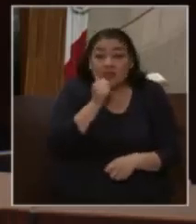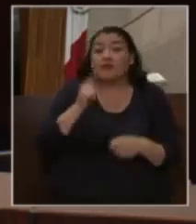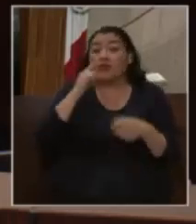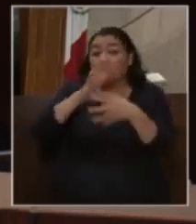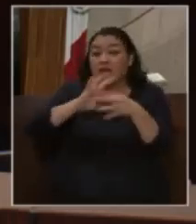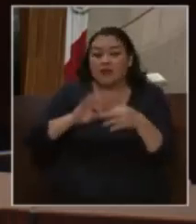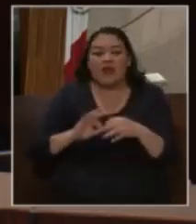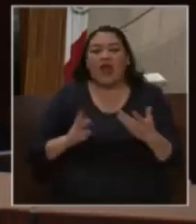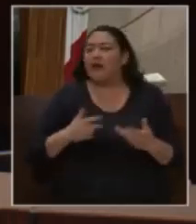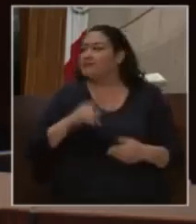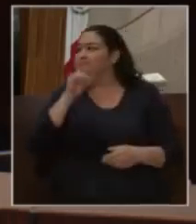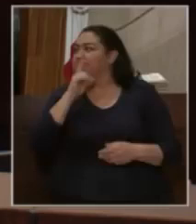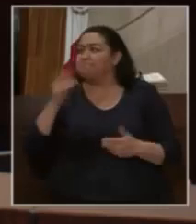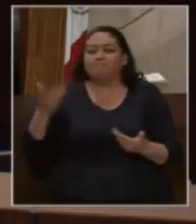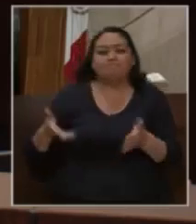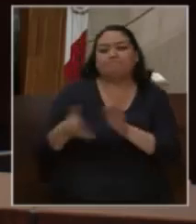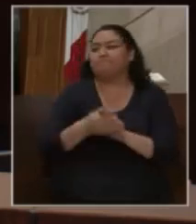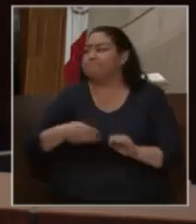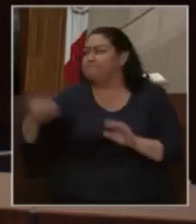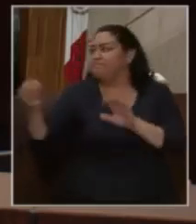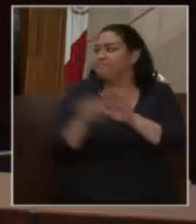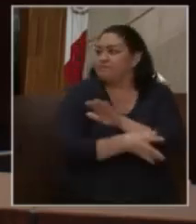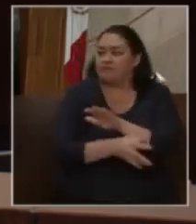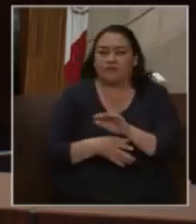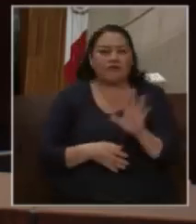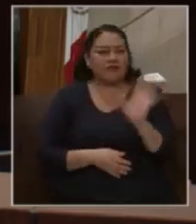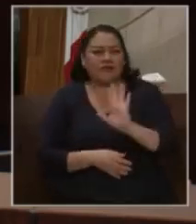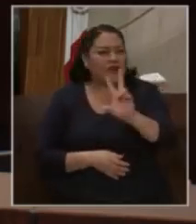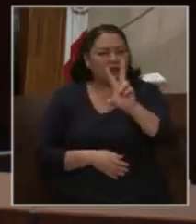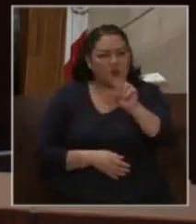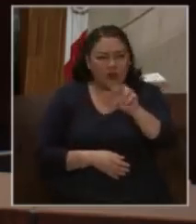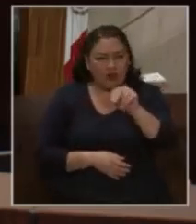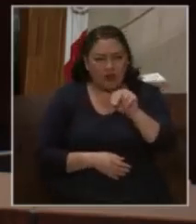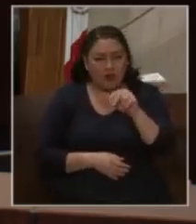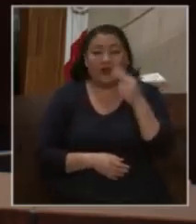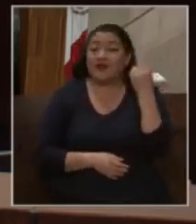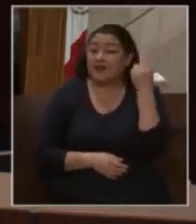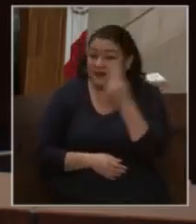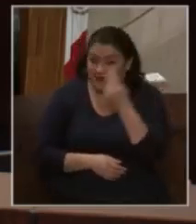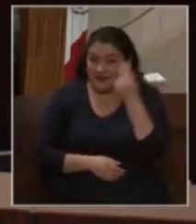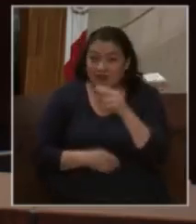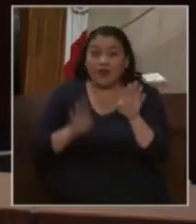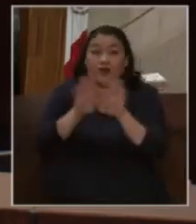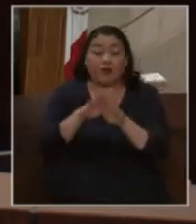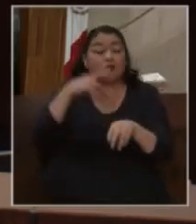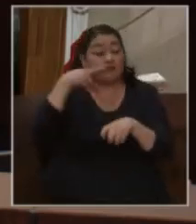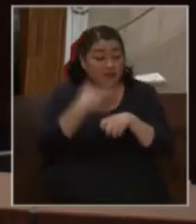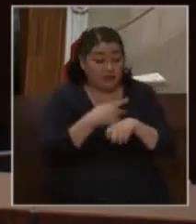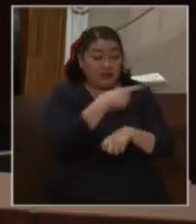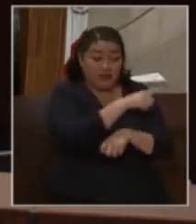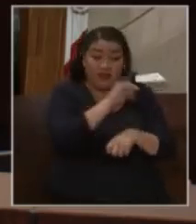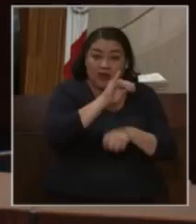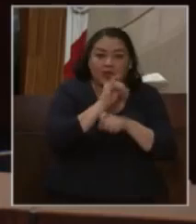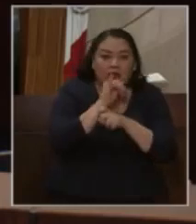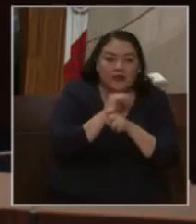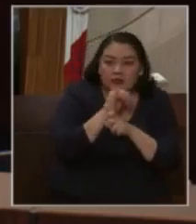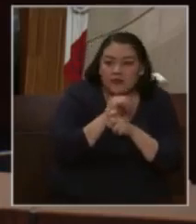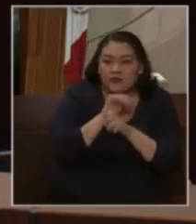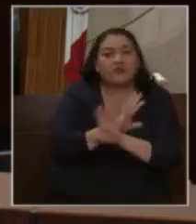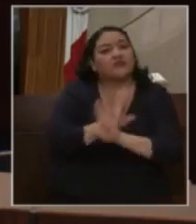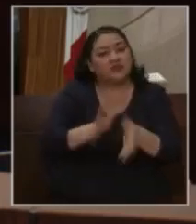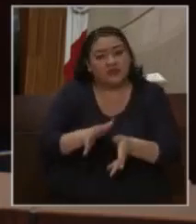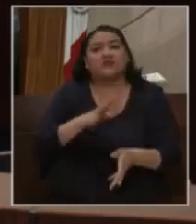de dar carpetazo a partir de un criterio formal a la investigación, sino que en la especie la autoridad fiscalizadora ya desplegó sus